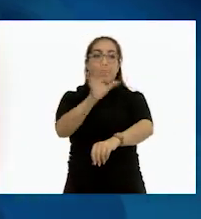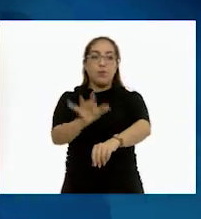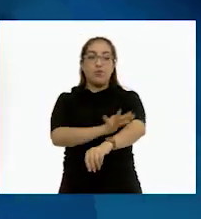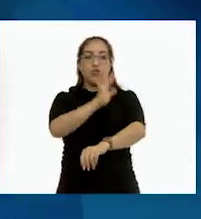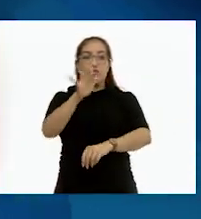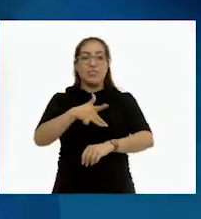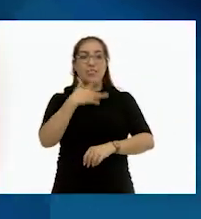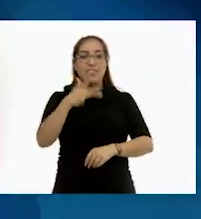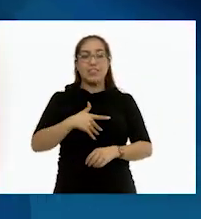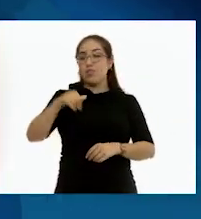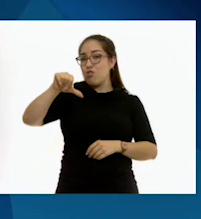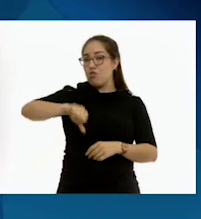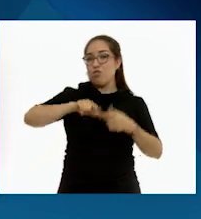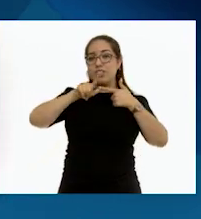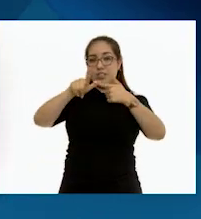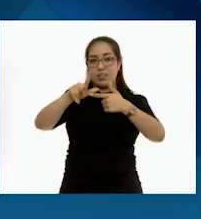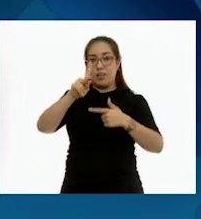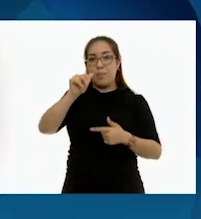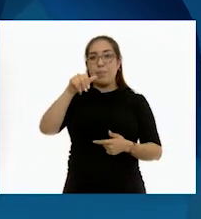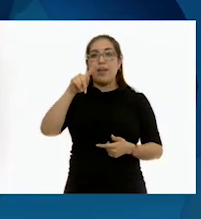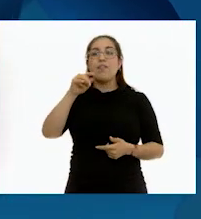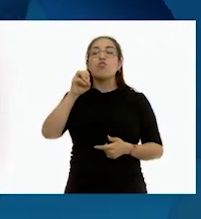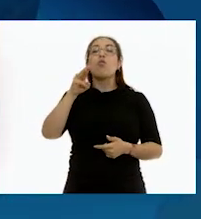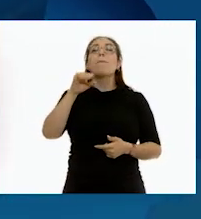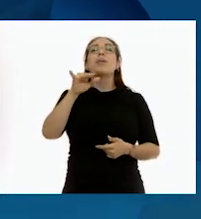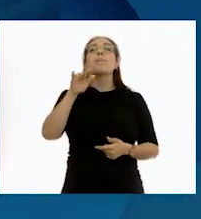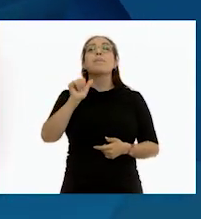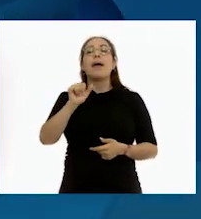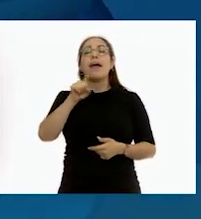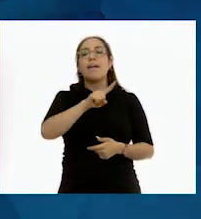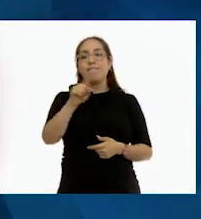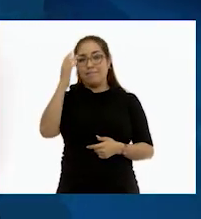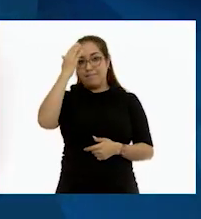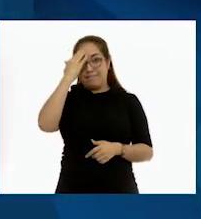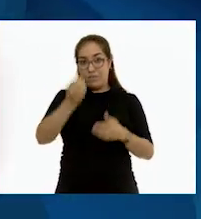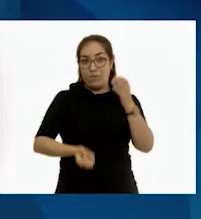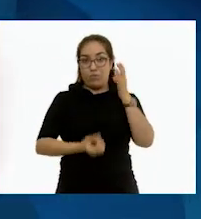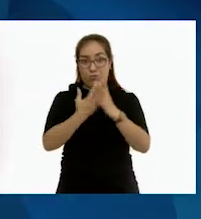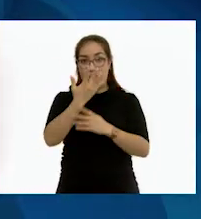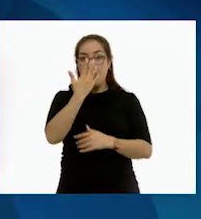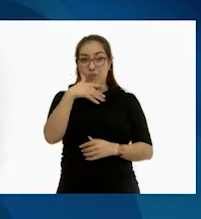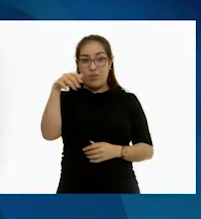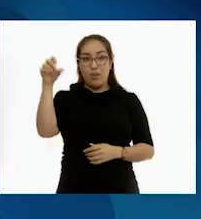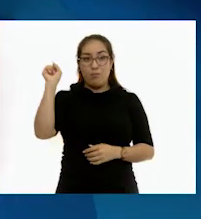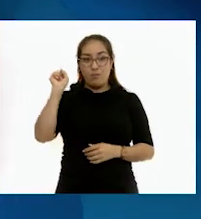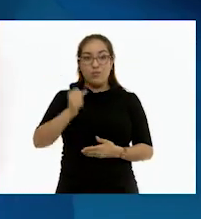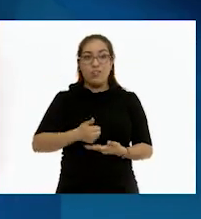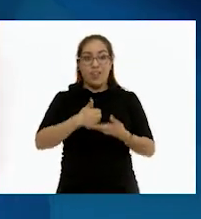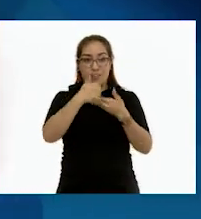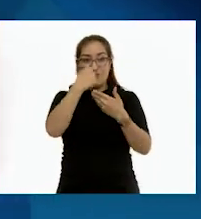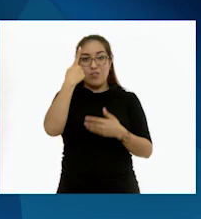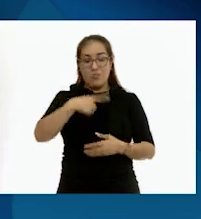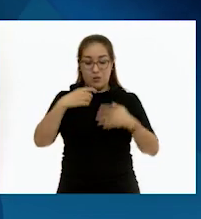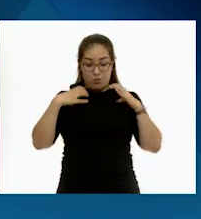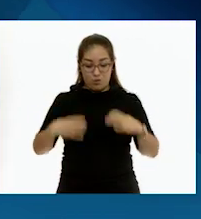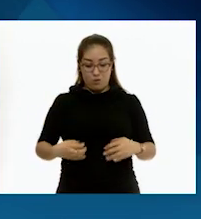hablando de pantomima. Sabremos de algunos mimos famosos y haremos algunos ejercicios para desarrollar nuestra expresividad corporal. ¿Están